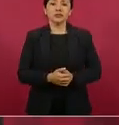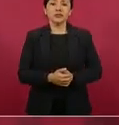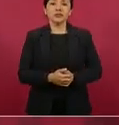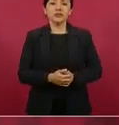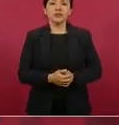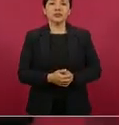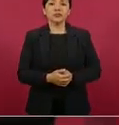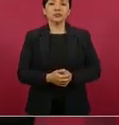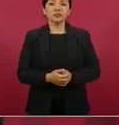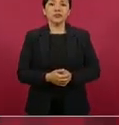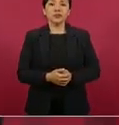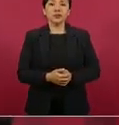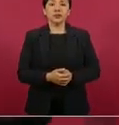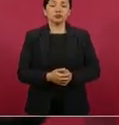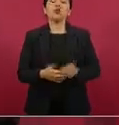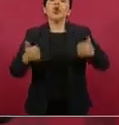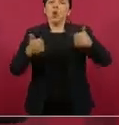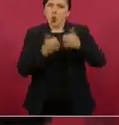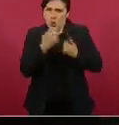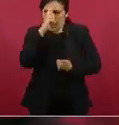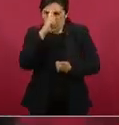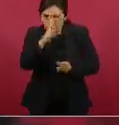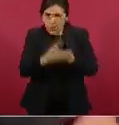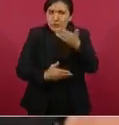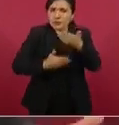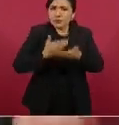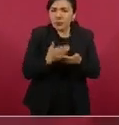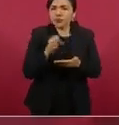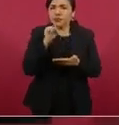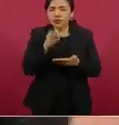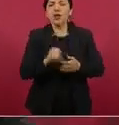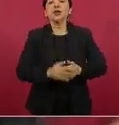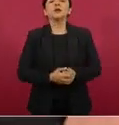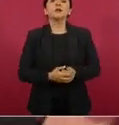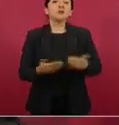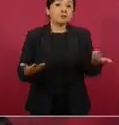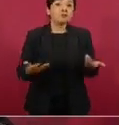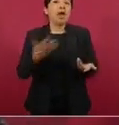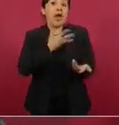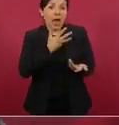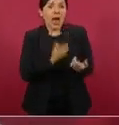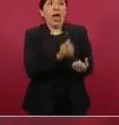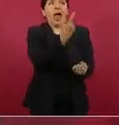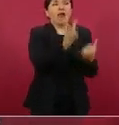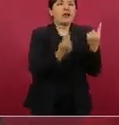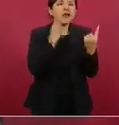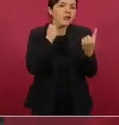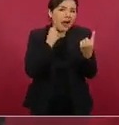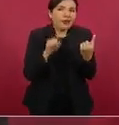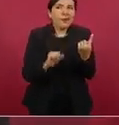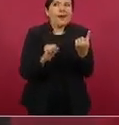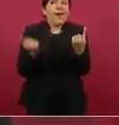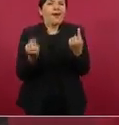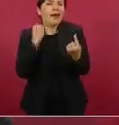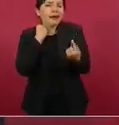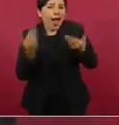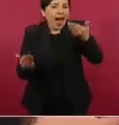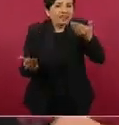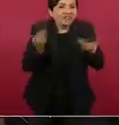Y de manera muy respetuosa, pues hay de abogados a abogados,